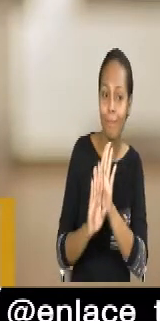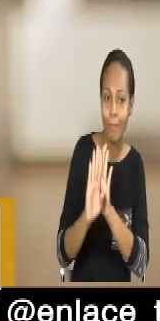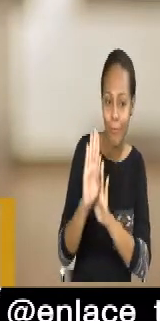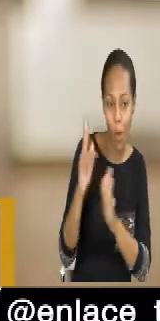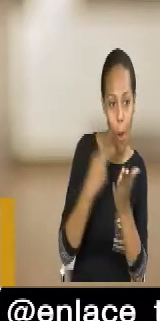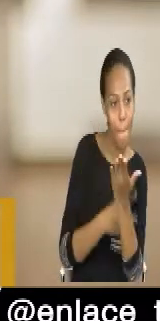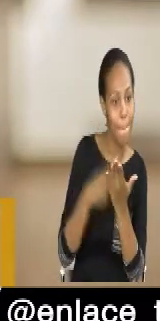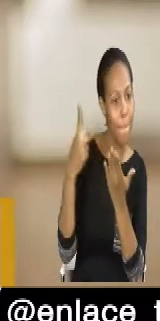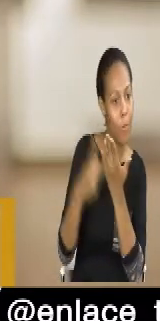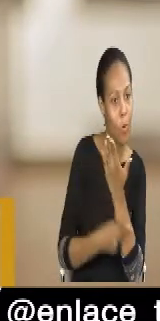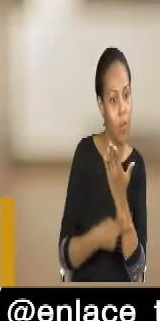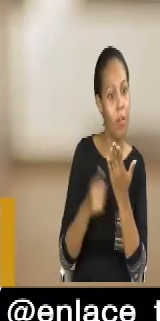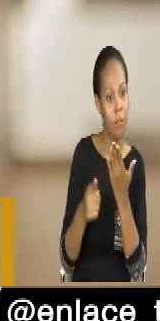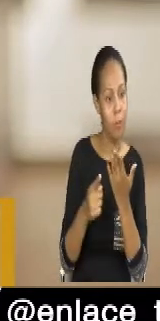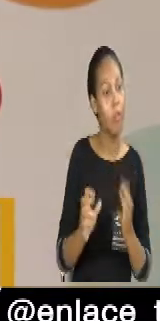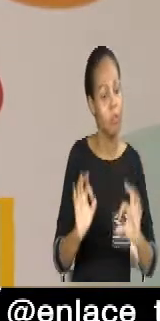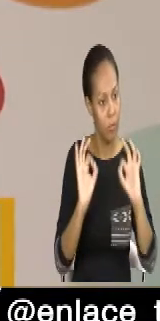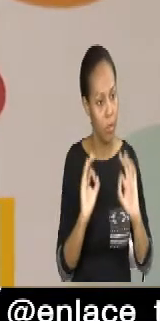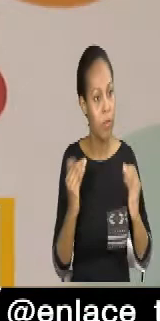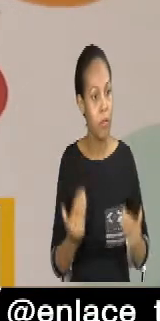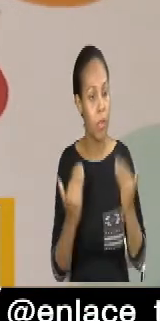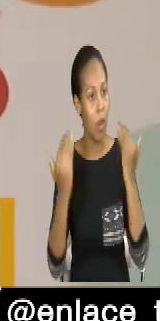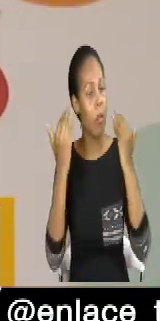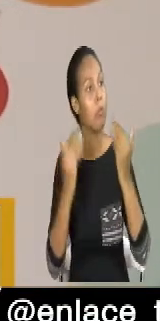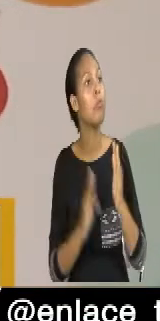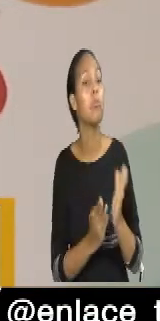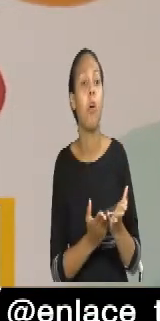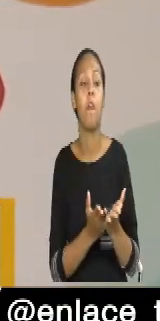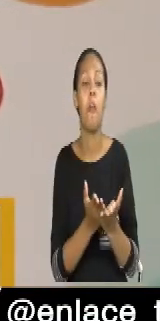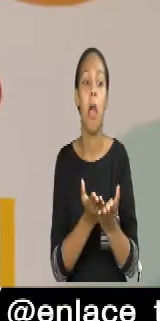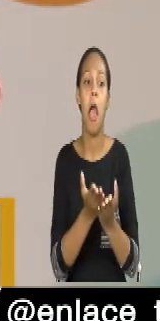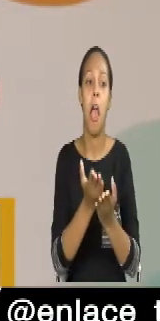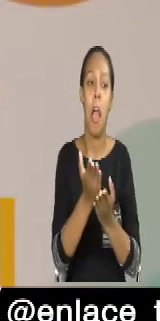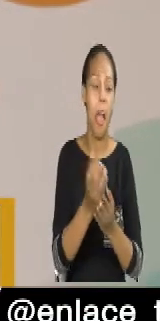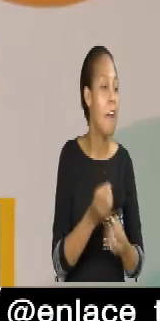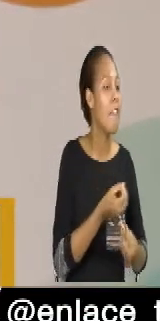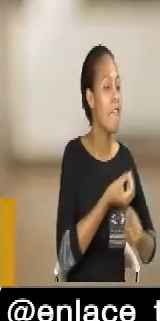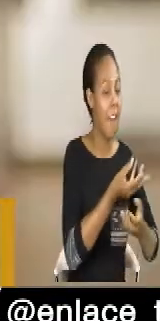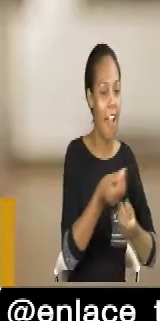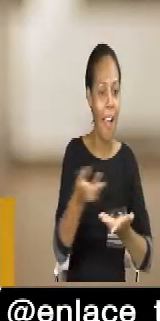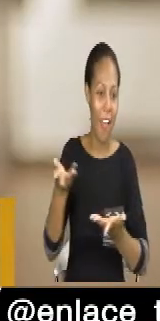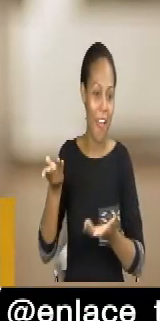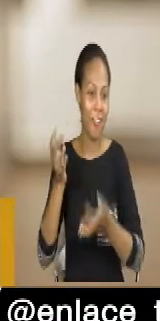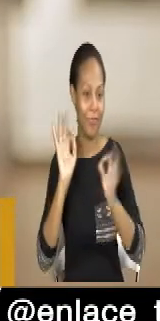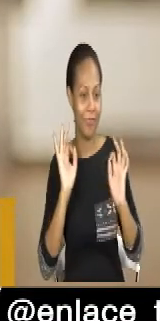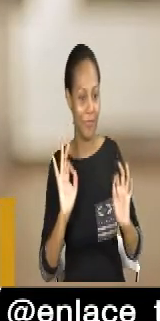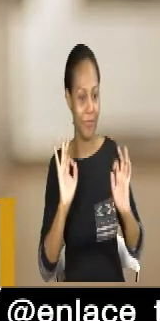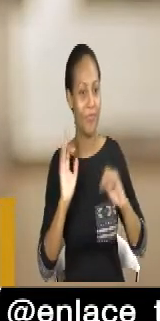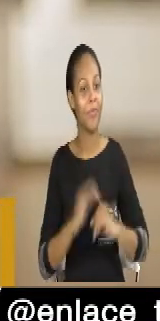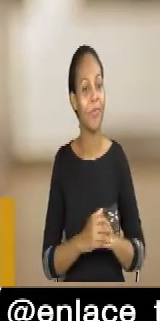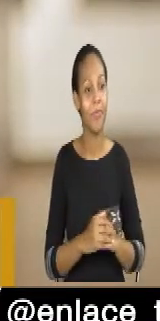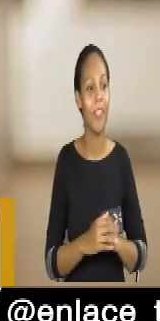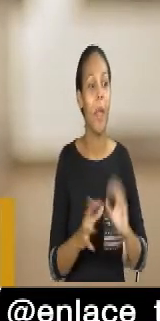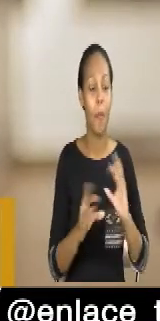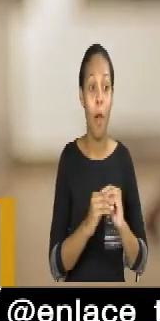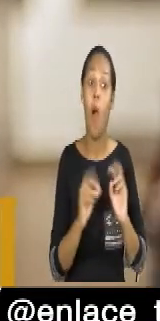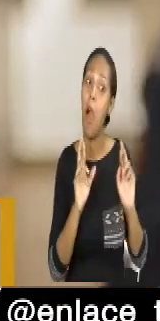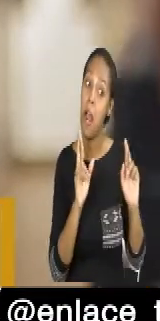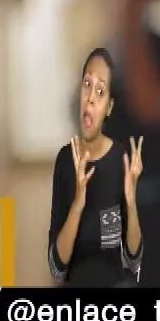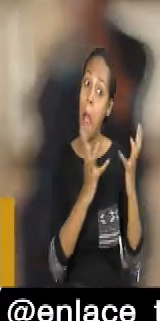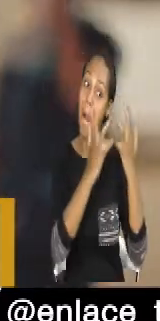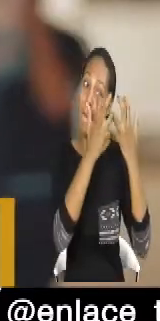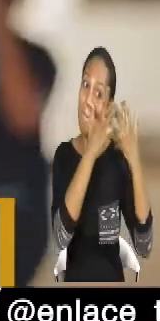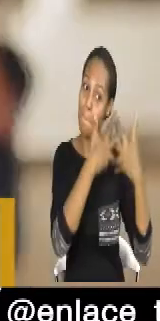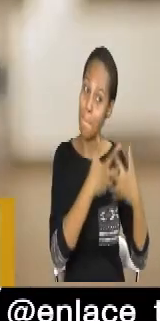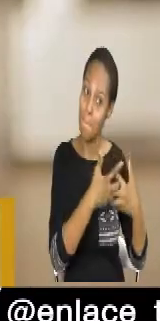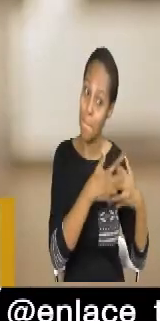sea productivo y sostenible para nuestra región y poder sacar ojalá una microempresa, que en el corregimiento